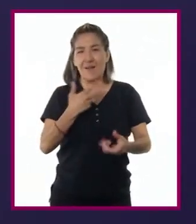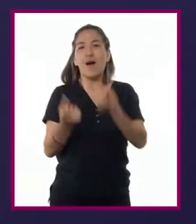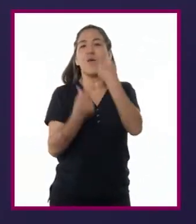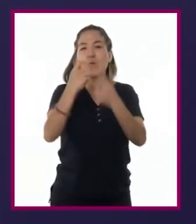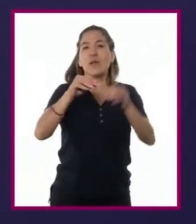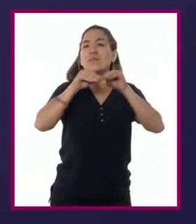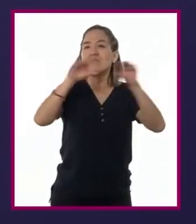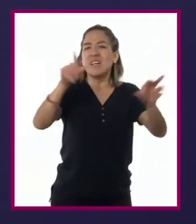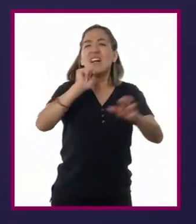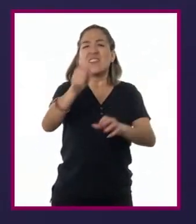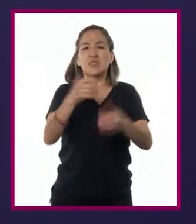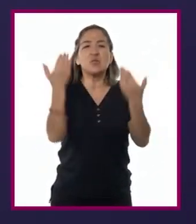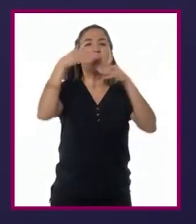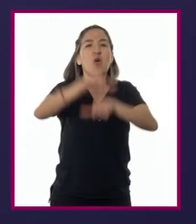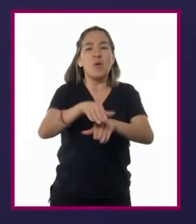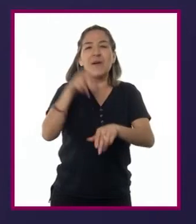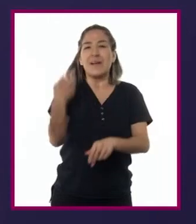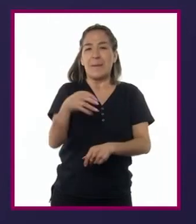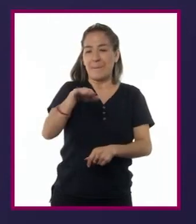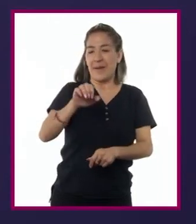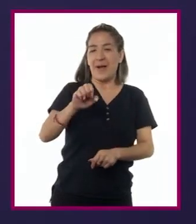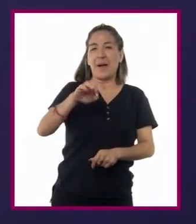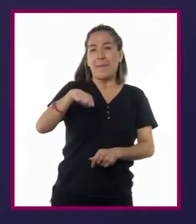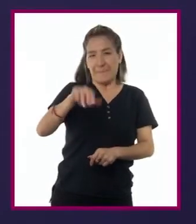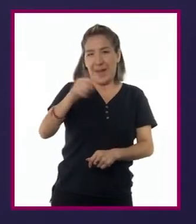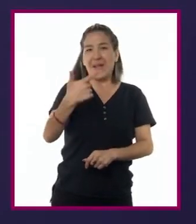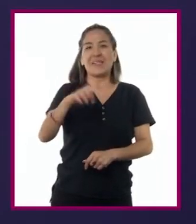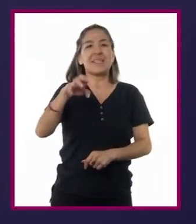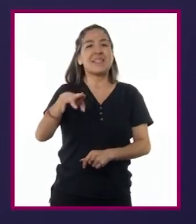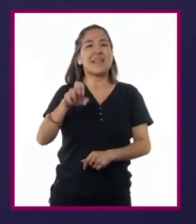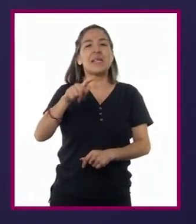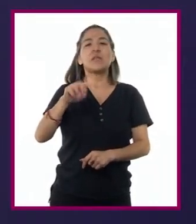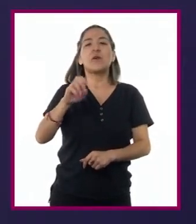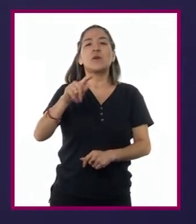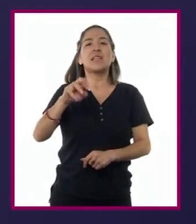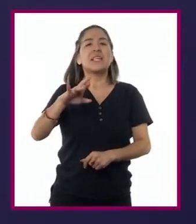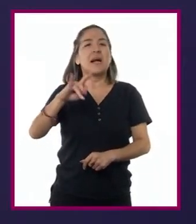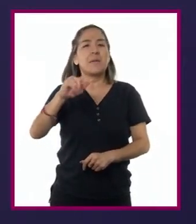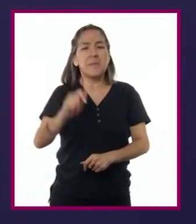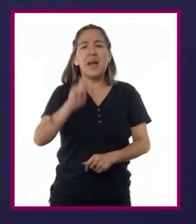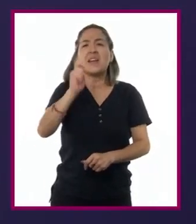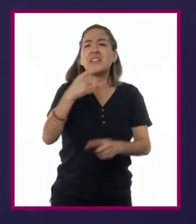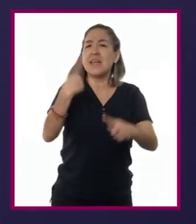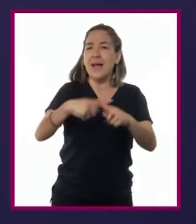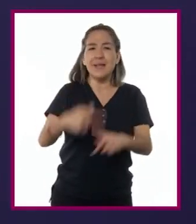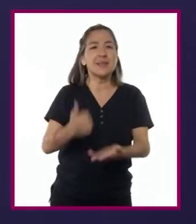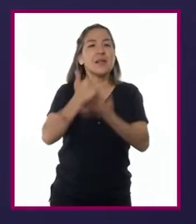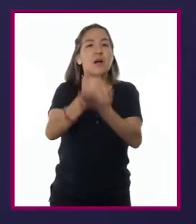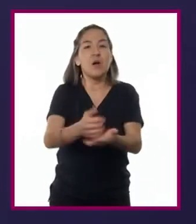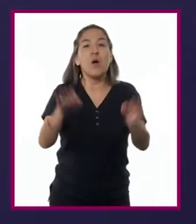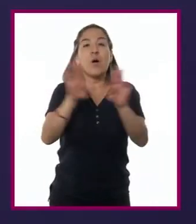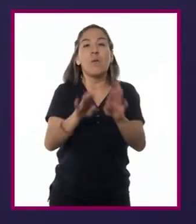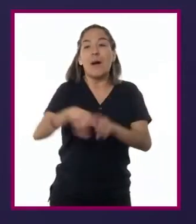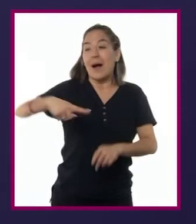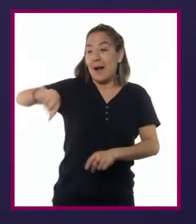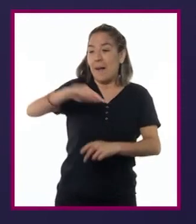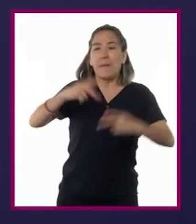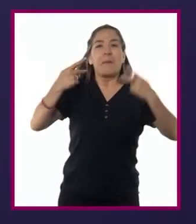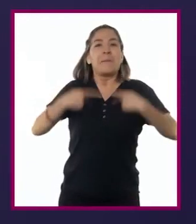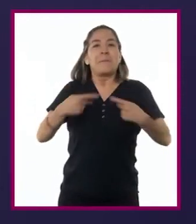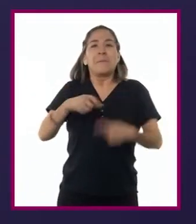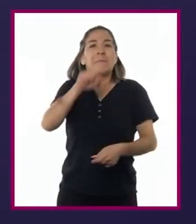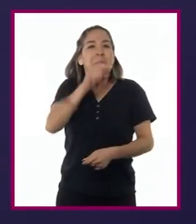publicados acerca de la magnetoterapia, tienen el inconveniente de apoyarse en seguidores de la